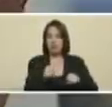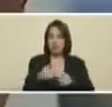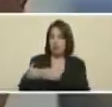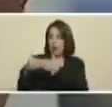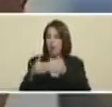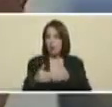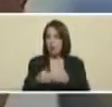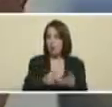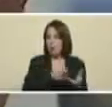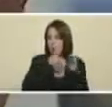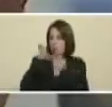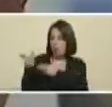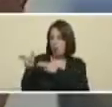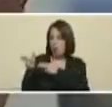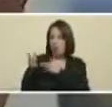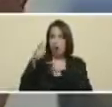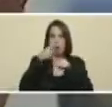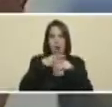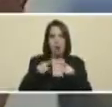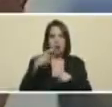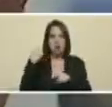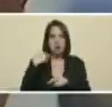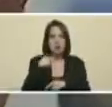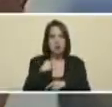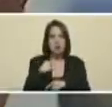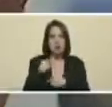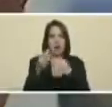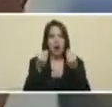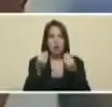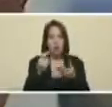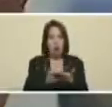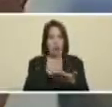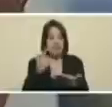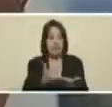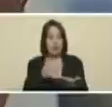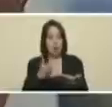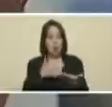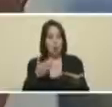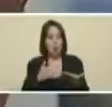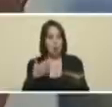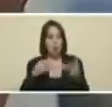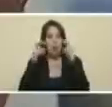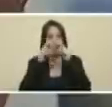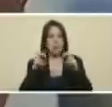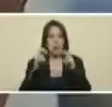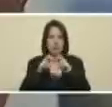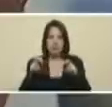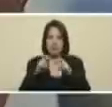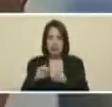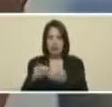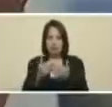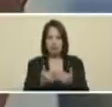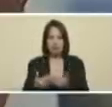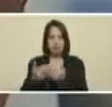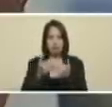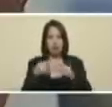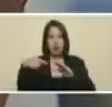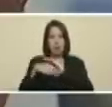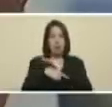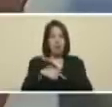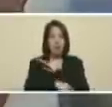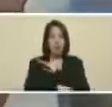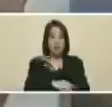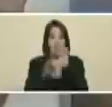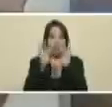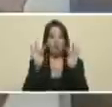país, y por otro lado tenía una faja de libros para investigar, estudiar a fondo el modelo económico,